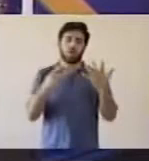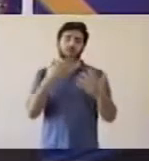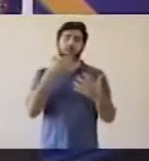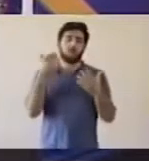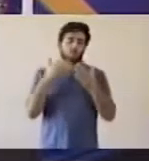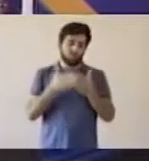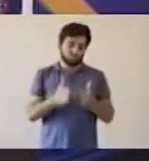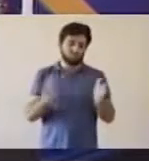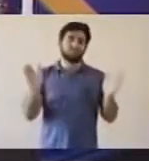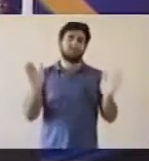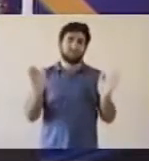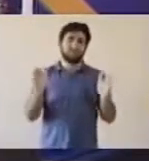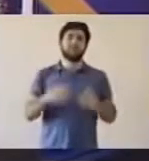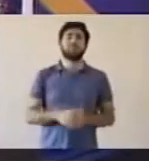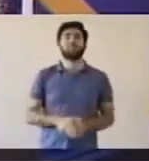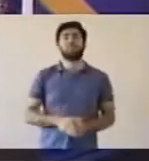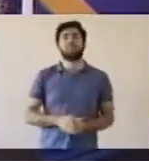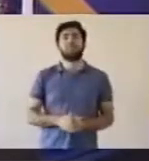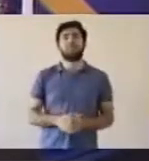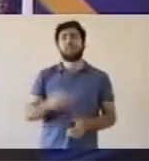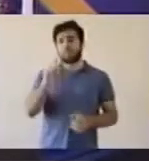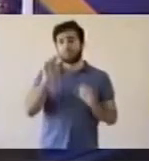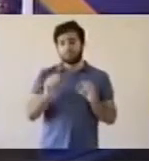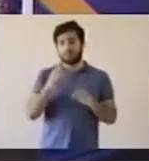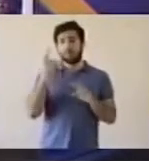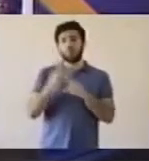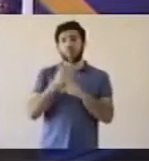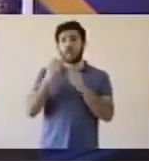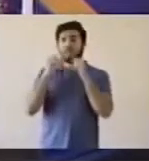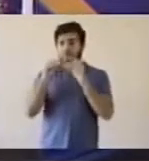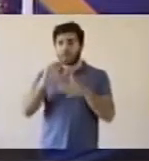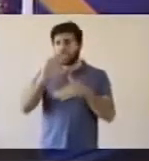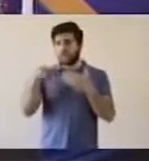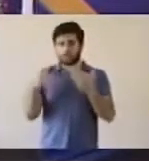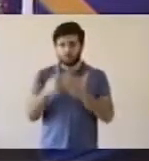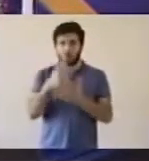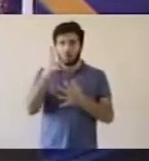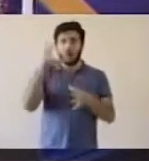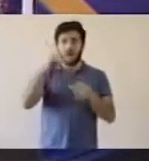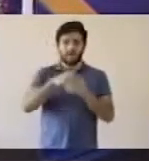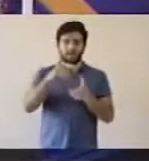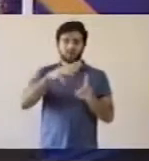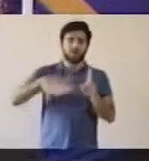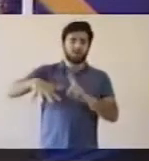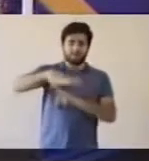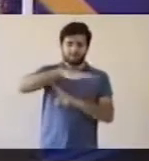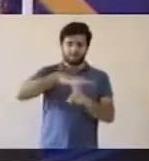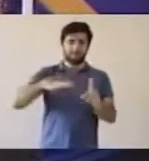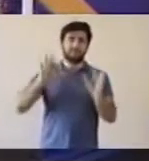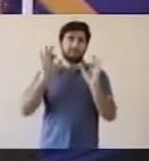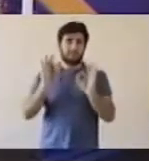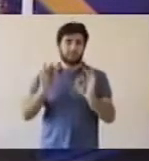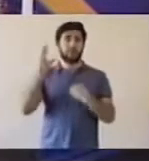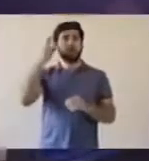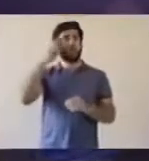un vocabulario más amplio y llamar con este nombre a los animales u objetos que tengas en tu